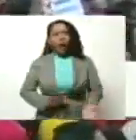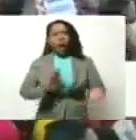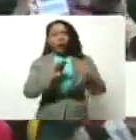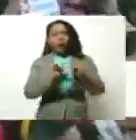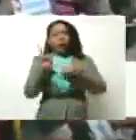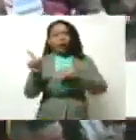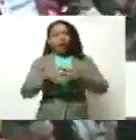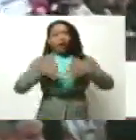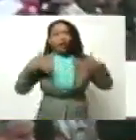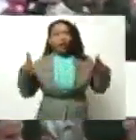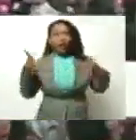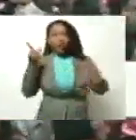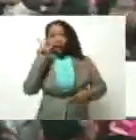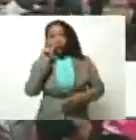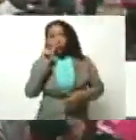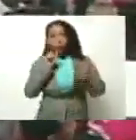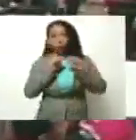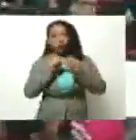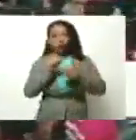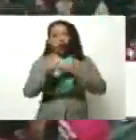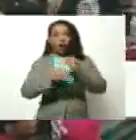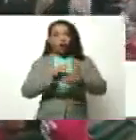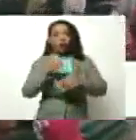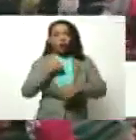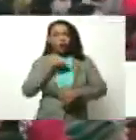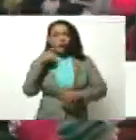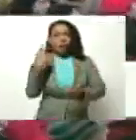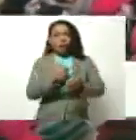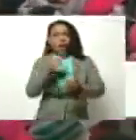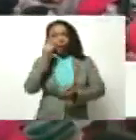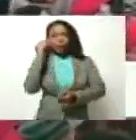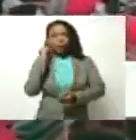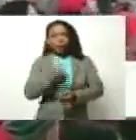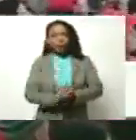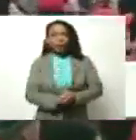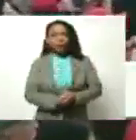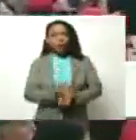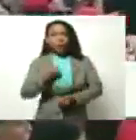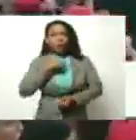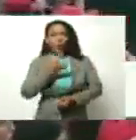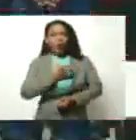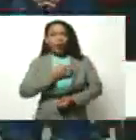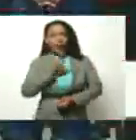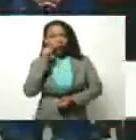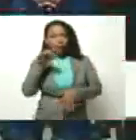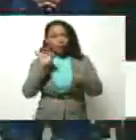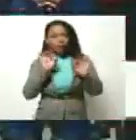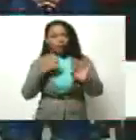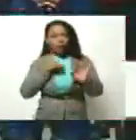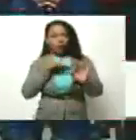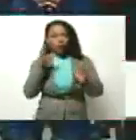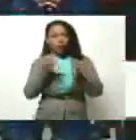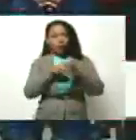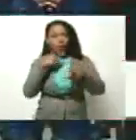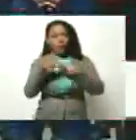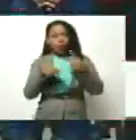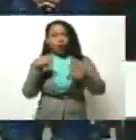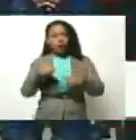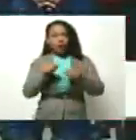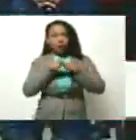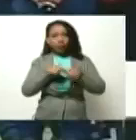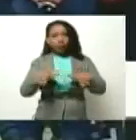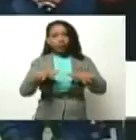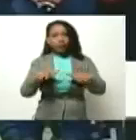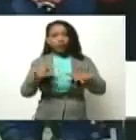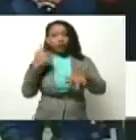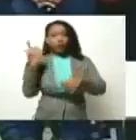esos grandes hombres así lo seguirá siendo nuestro hermano José Vázquez nuestros alcaldes Y en especial nuestro partido esta estructura